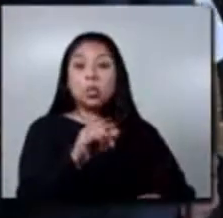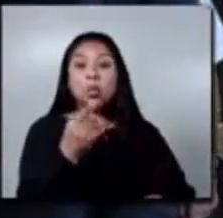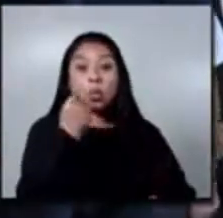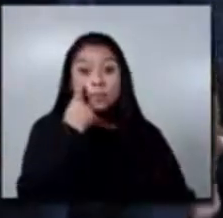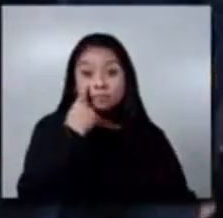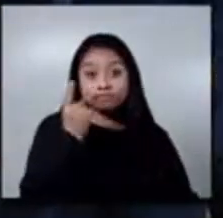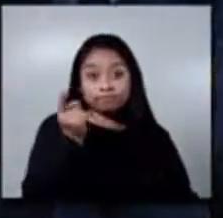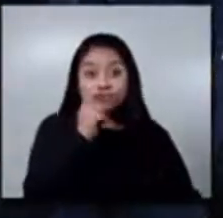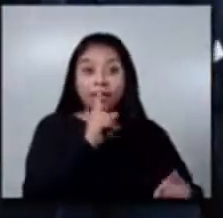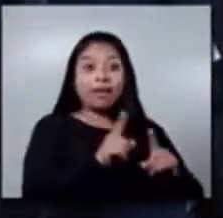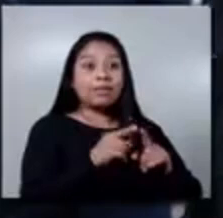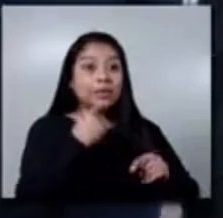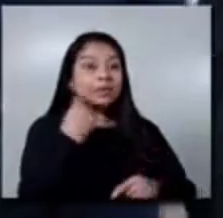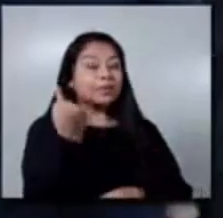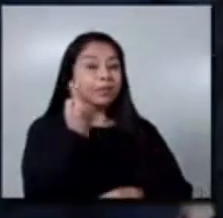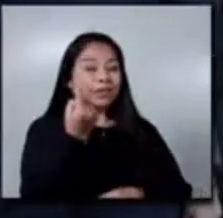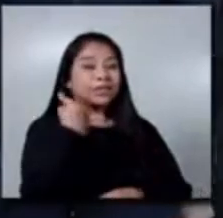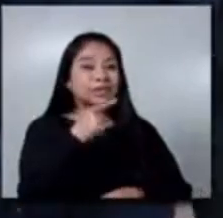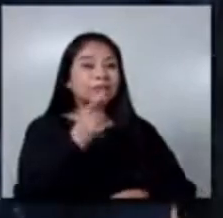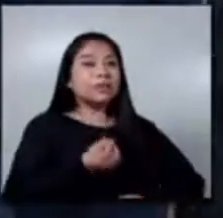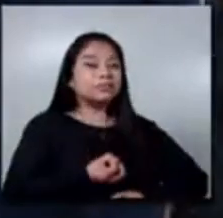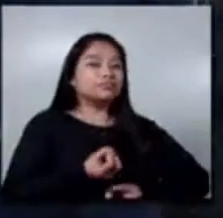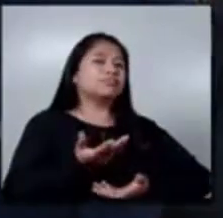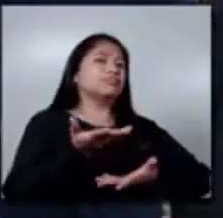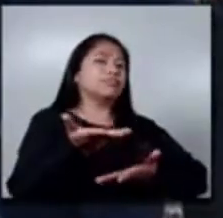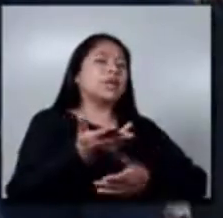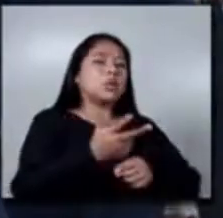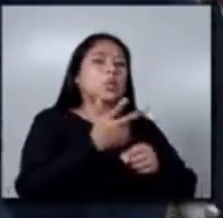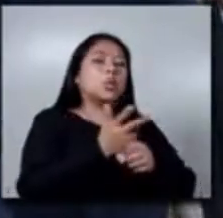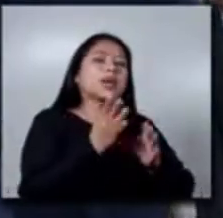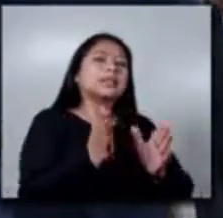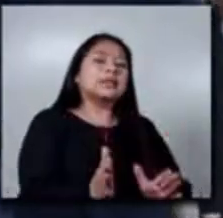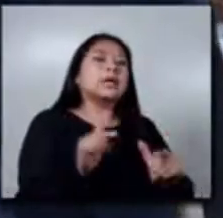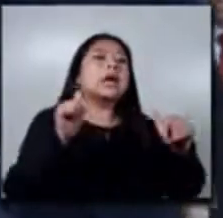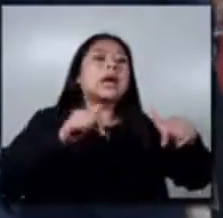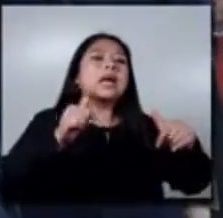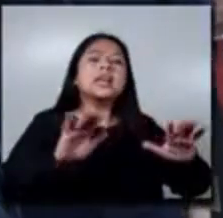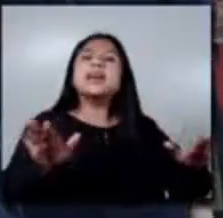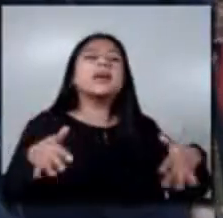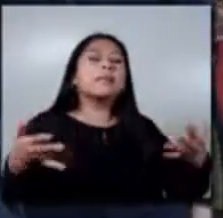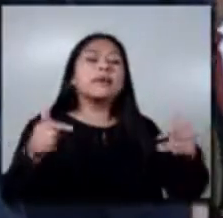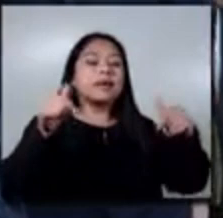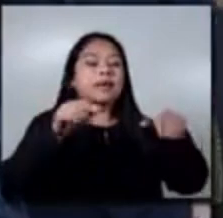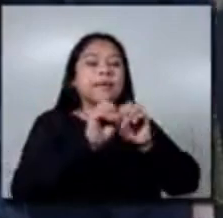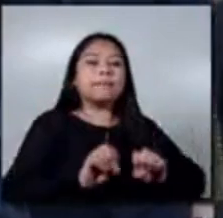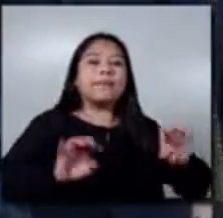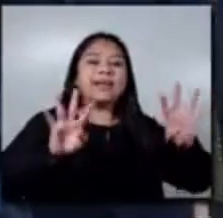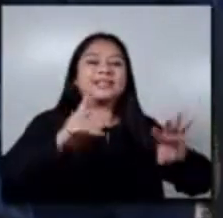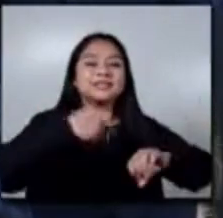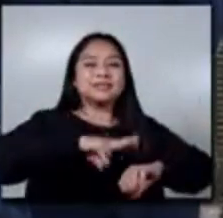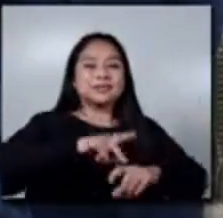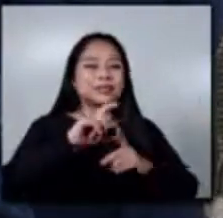estas imágenes tan importantes para poderles trasladar a los guatemaltecos lo que acá está aconteciendo en el Palacio Nacional de la